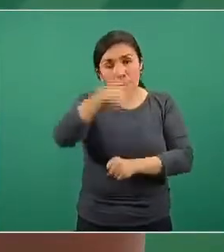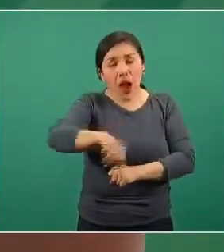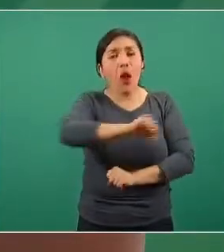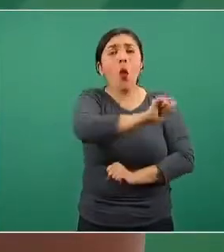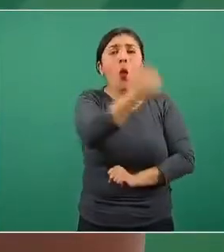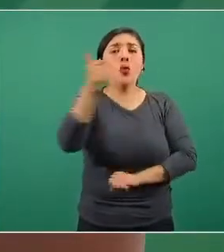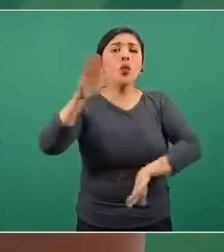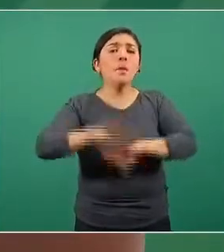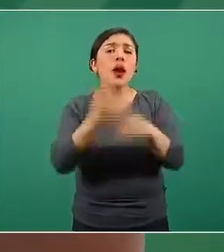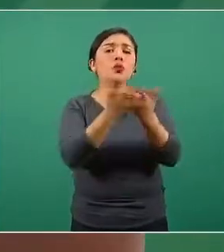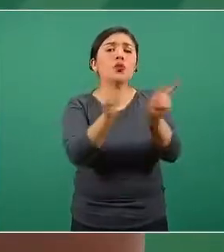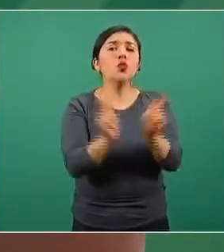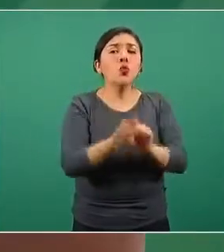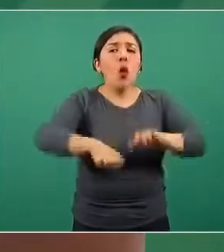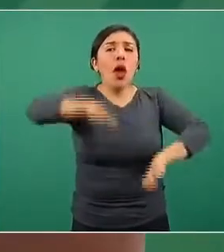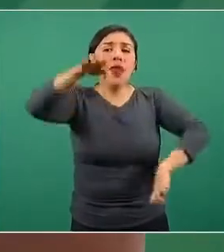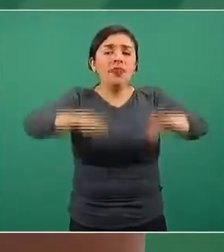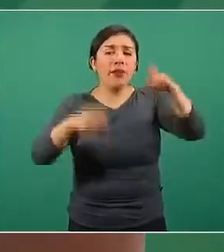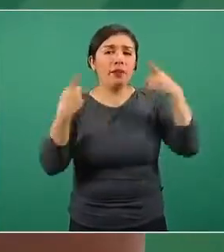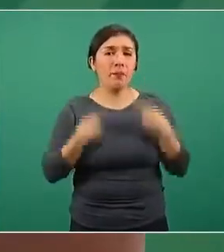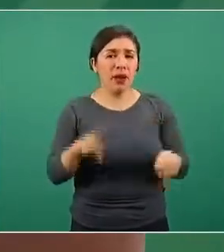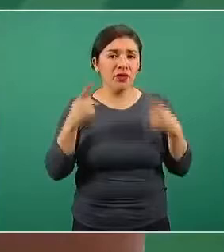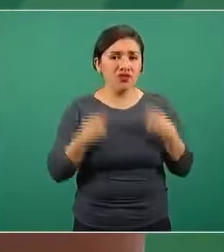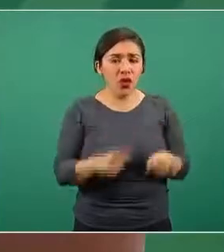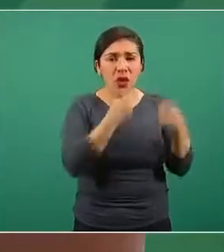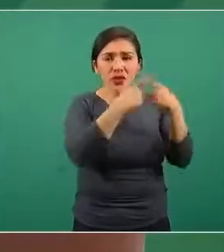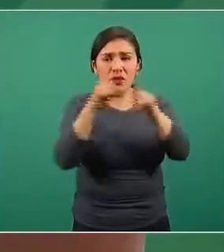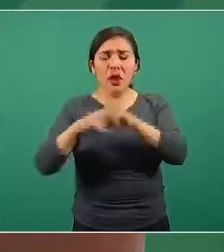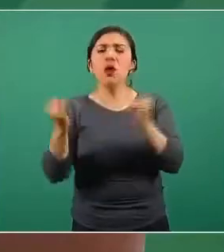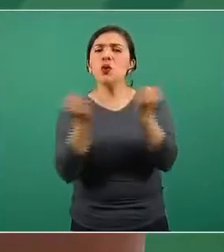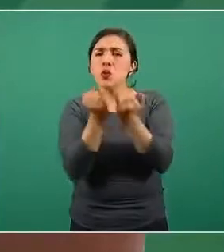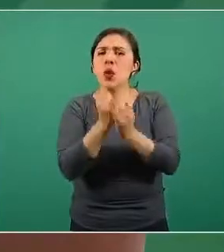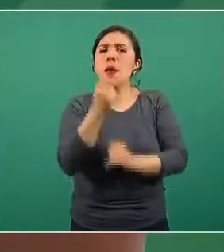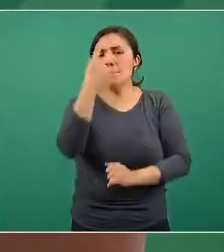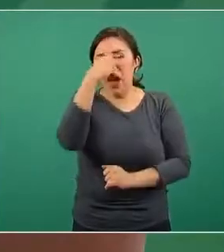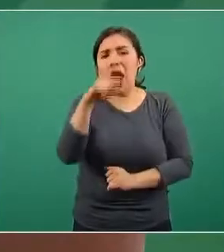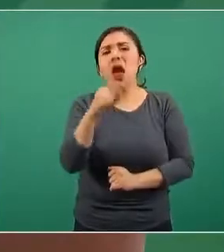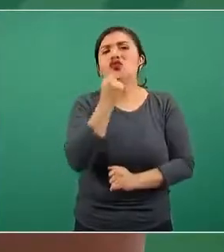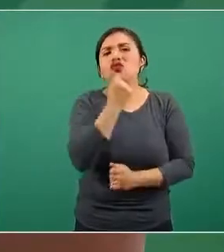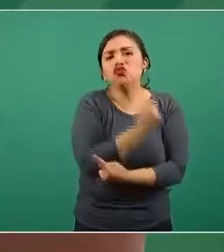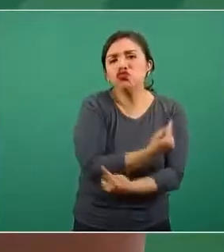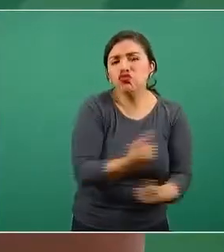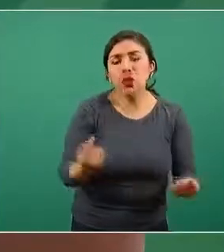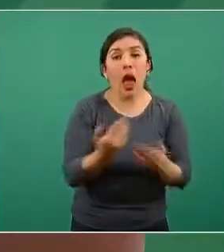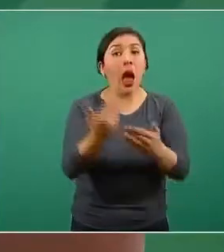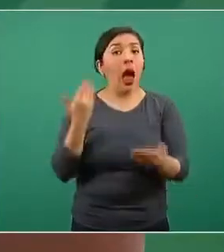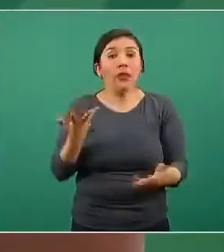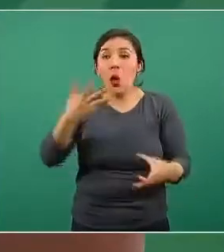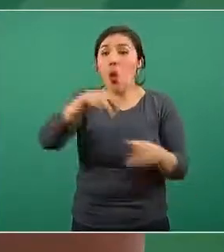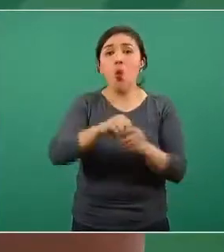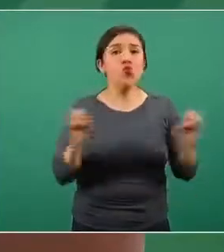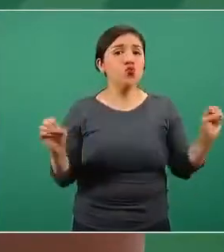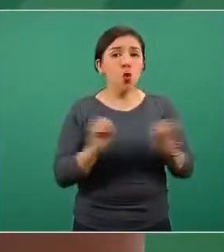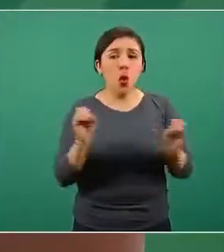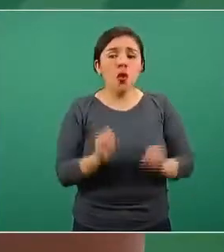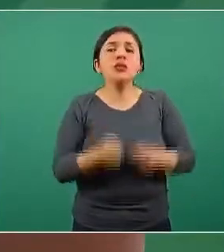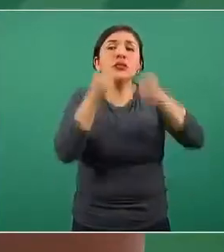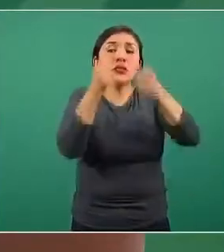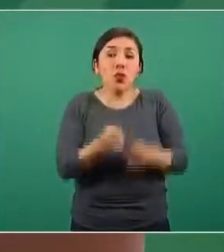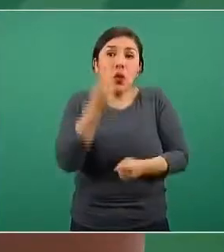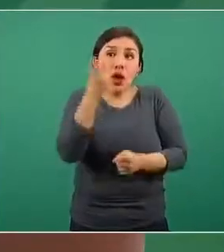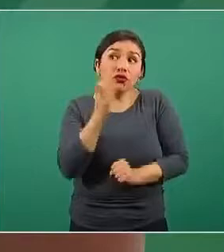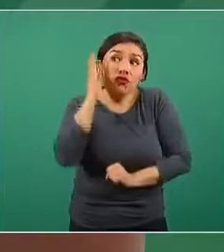otros grupos de población, incluyendo a menores que previamente no se habían incluido. Seguramente para